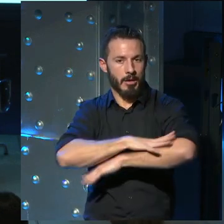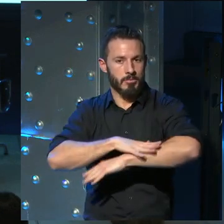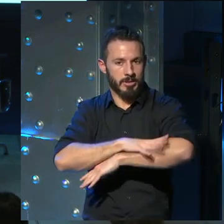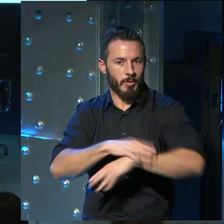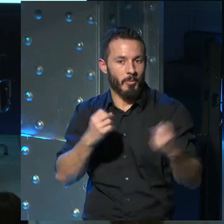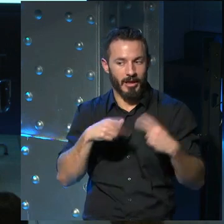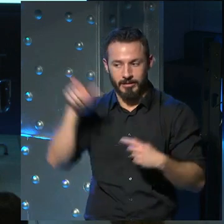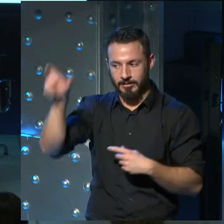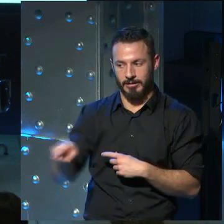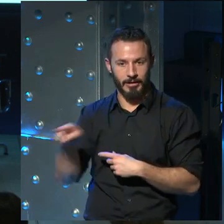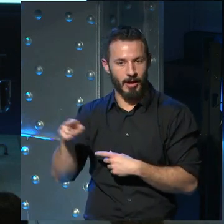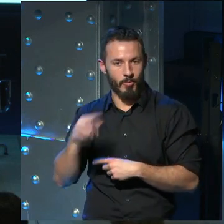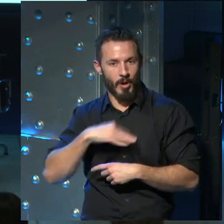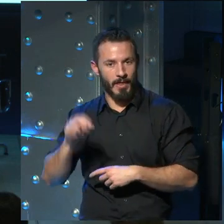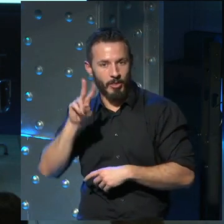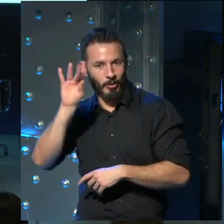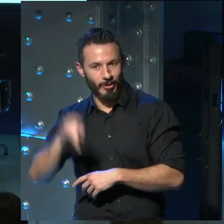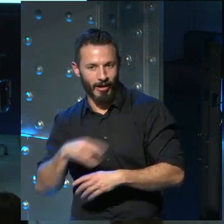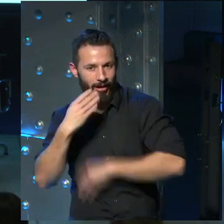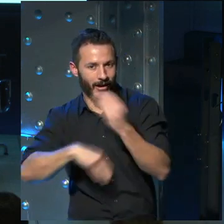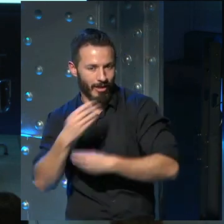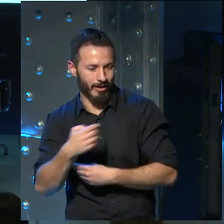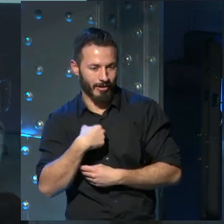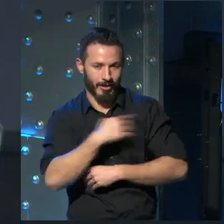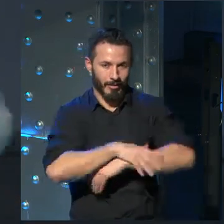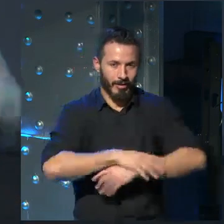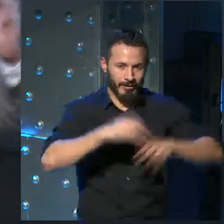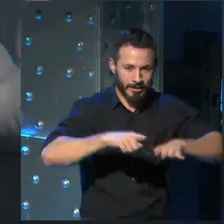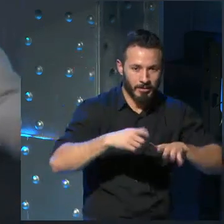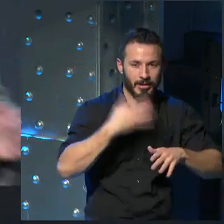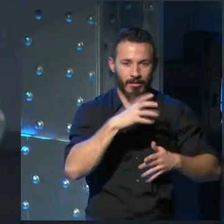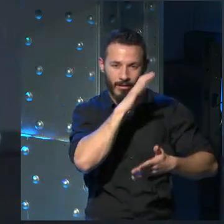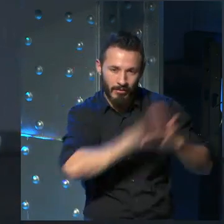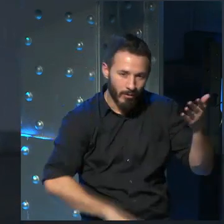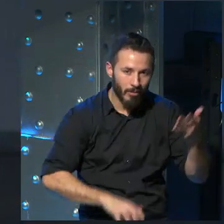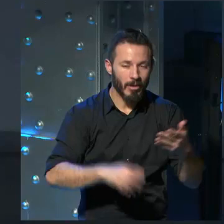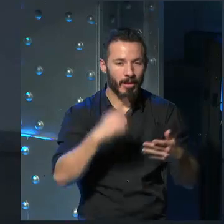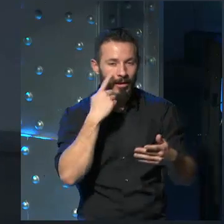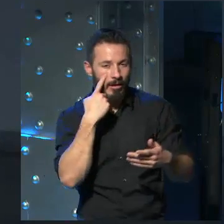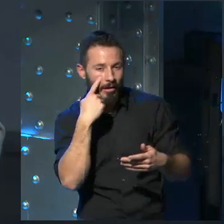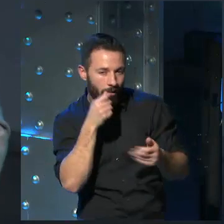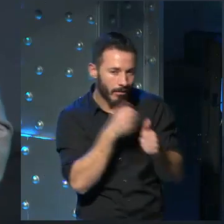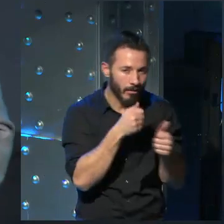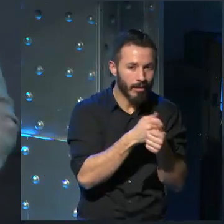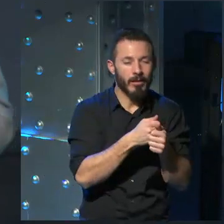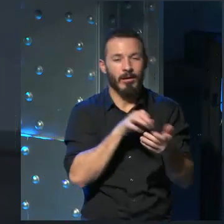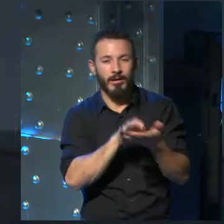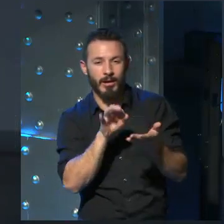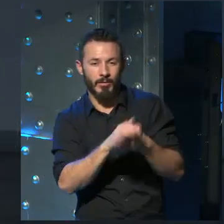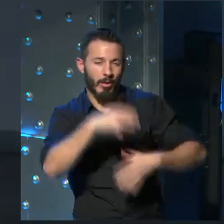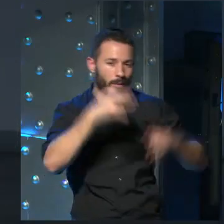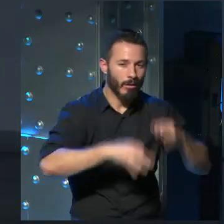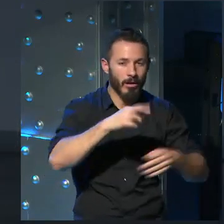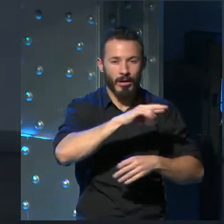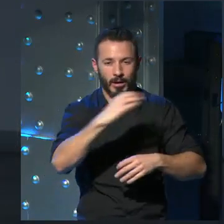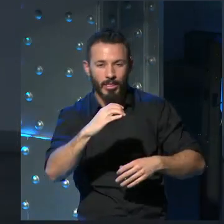hace en 48 horas lo que no soy capaz de hacer yo en 6 meses con el informe del interventor, el de los servicios jurídicos, el RC,